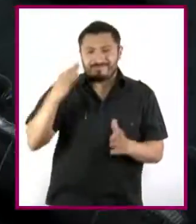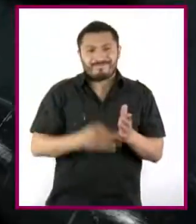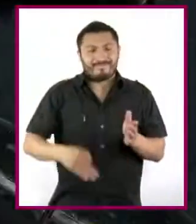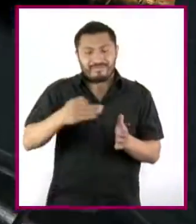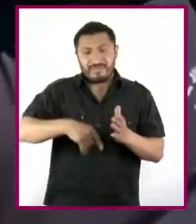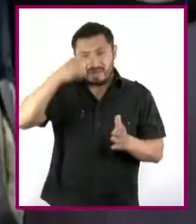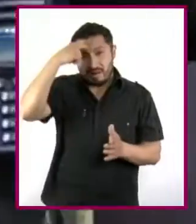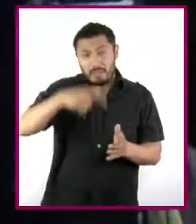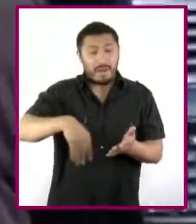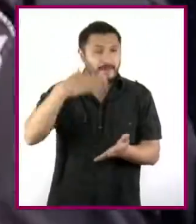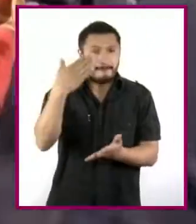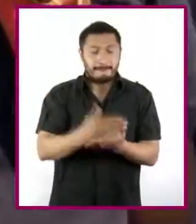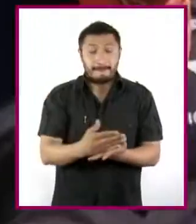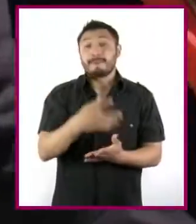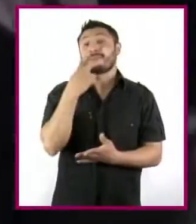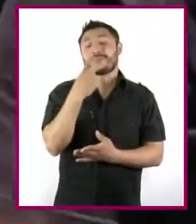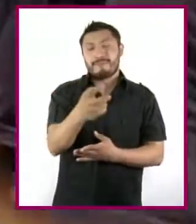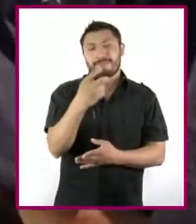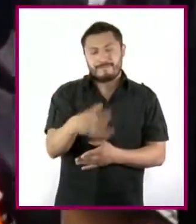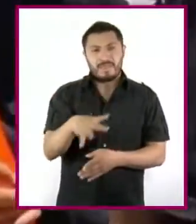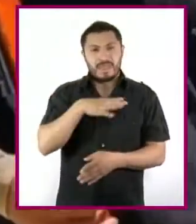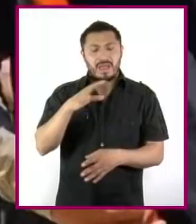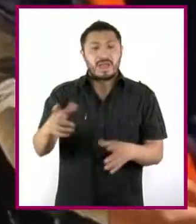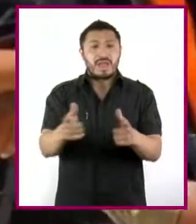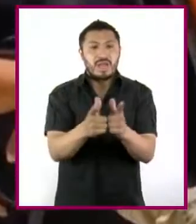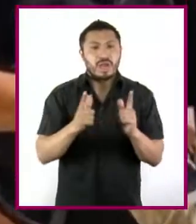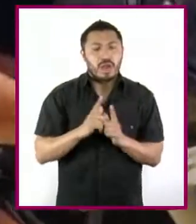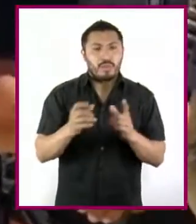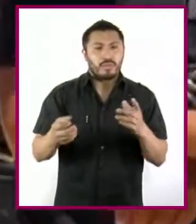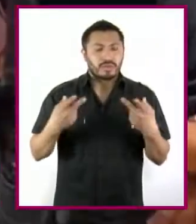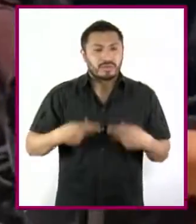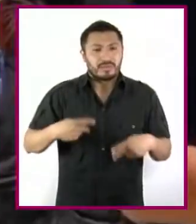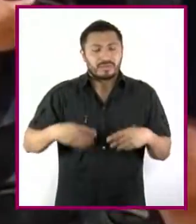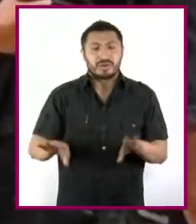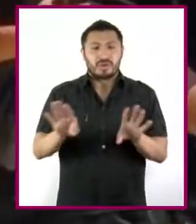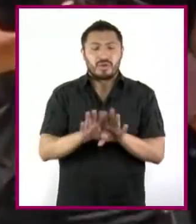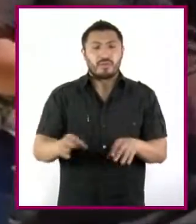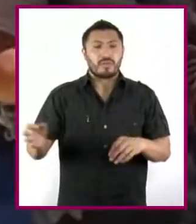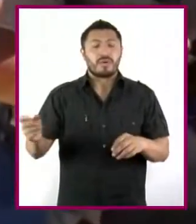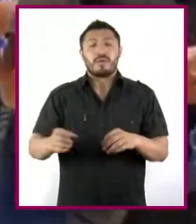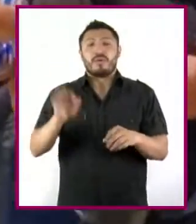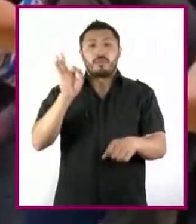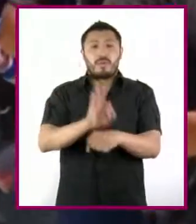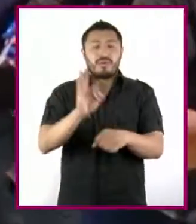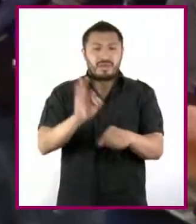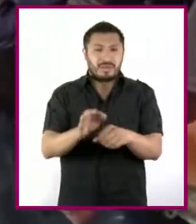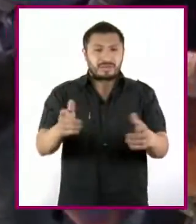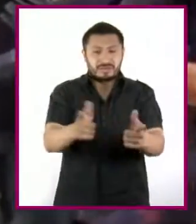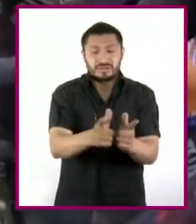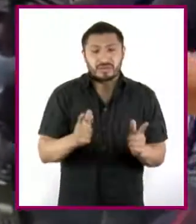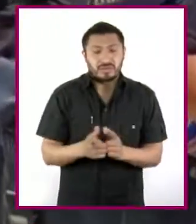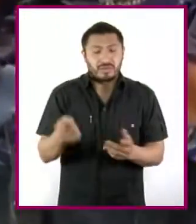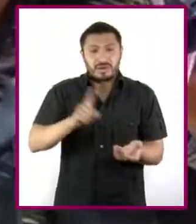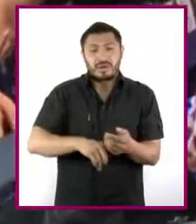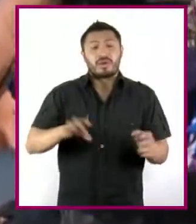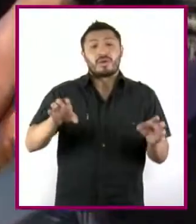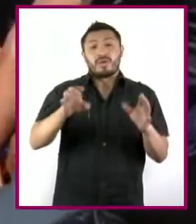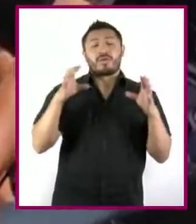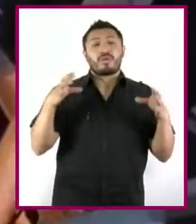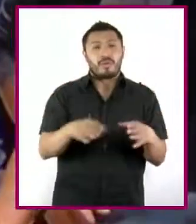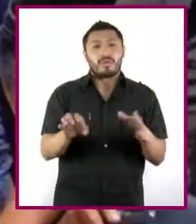acciones. Por eso, surgen los grupos ciudadanos de autoprotección en comunidades vulnerables de Chiapas,